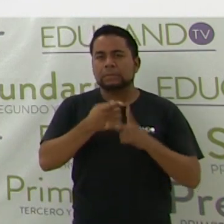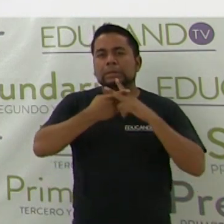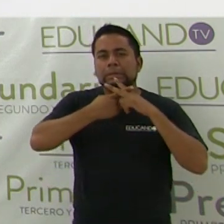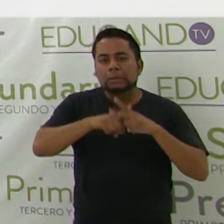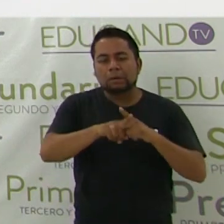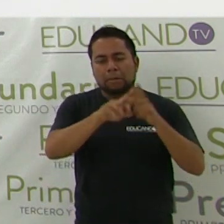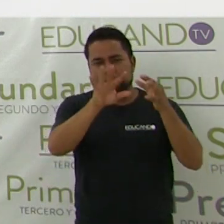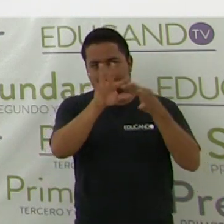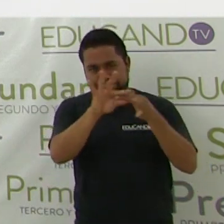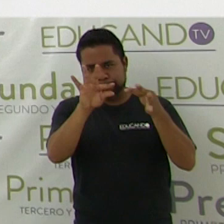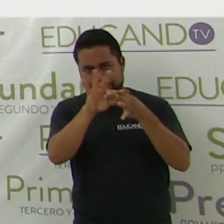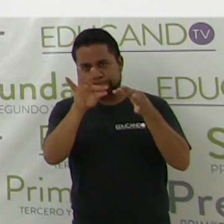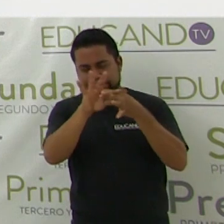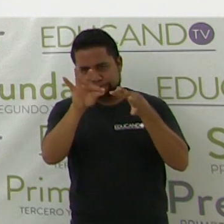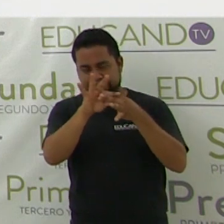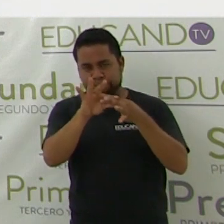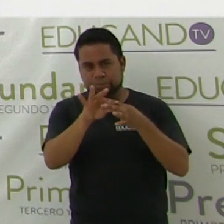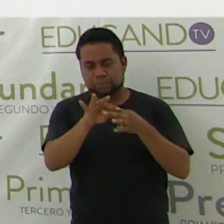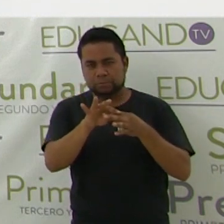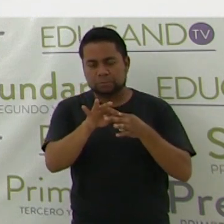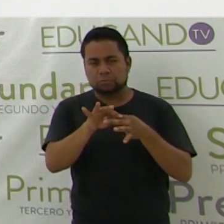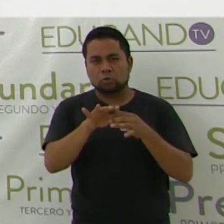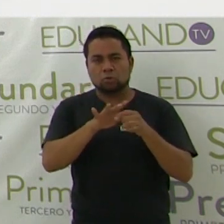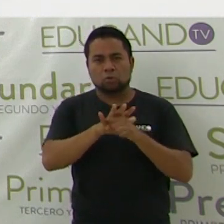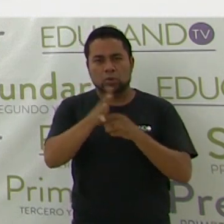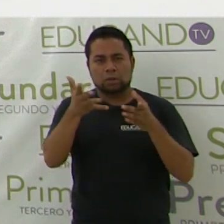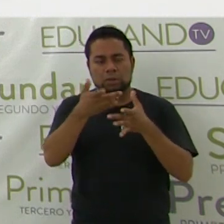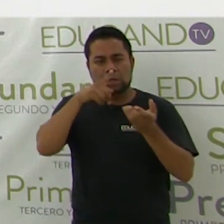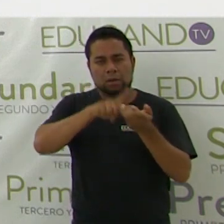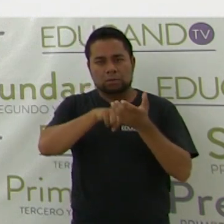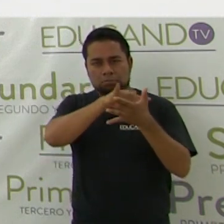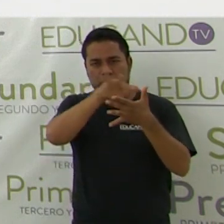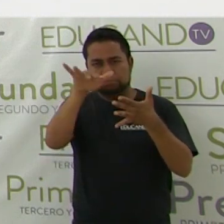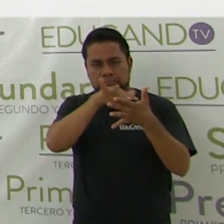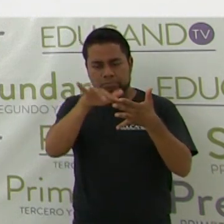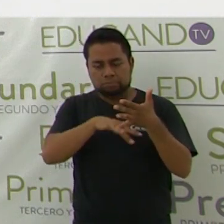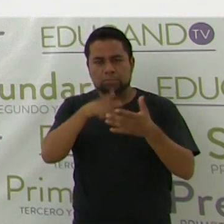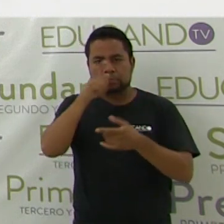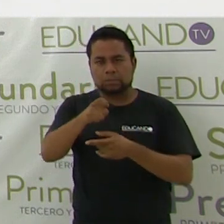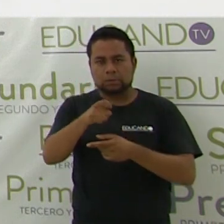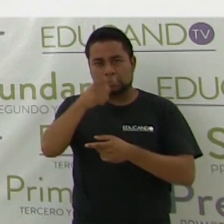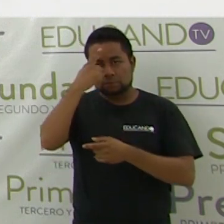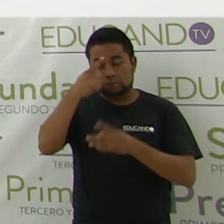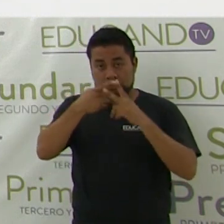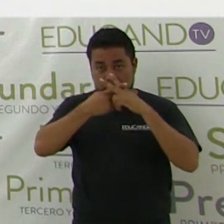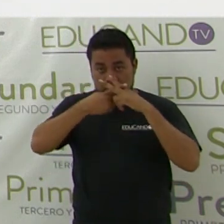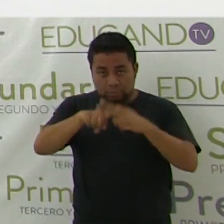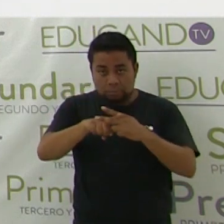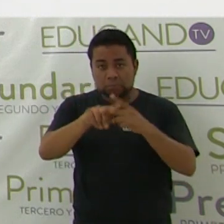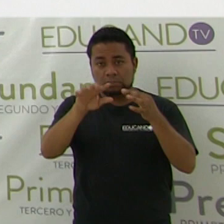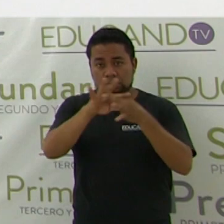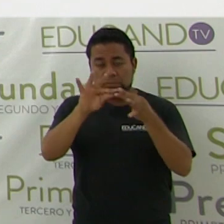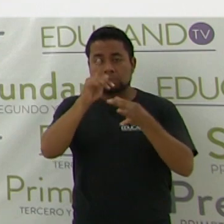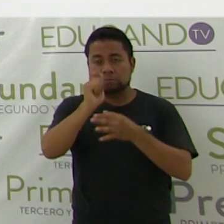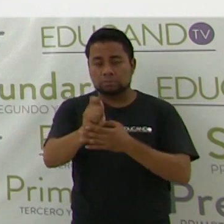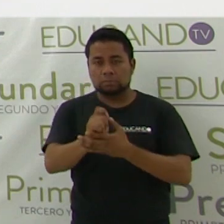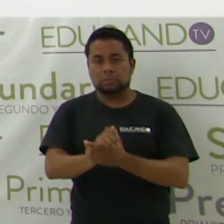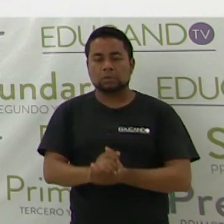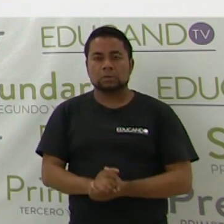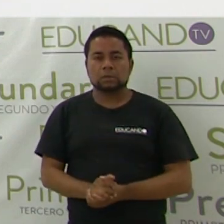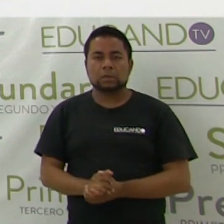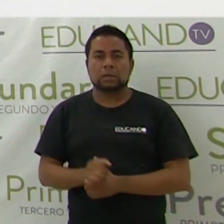introducción. ¿Y qué hacemos en este texto? En la introducción. Bueno, pues